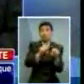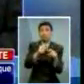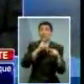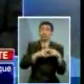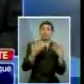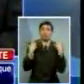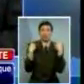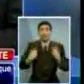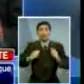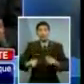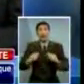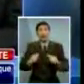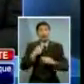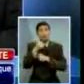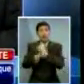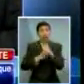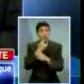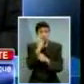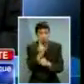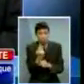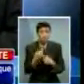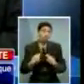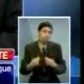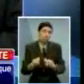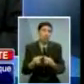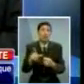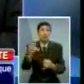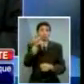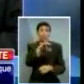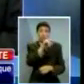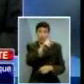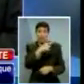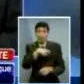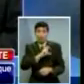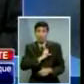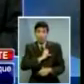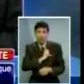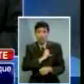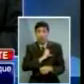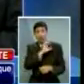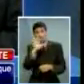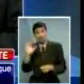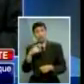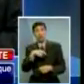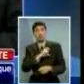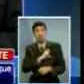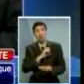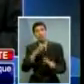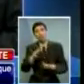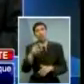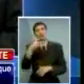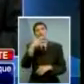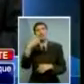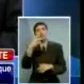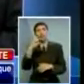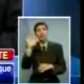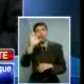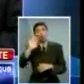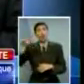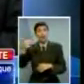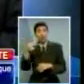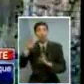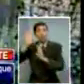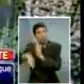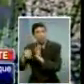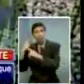por beneficiario en esa región española del este de España 300 euros menos por habitante.